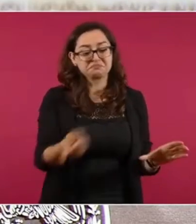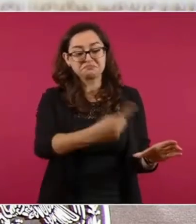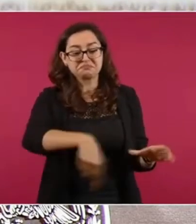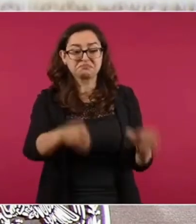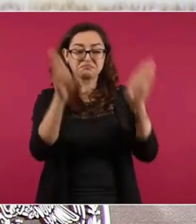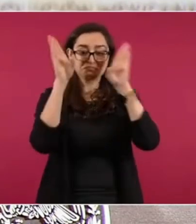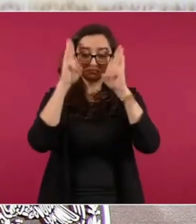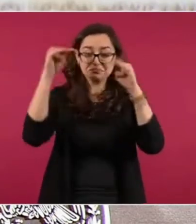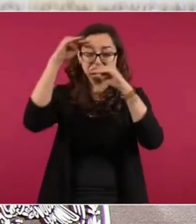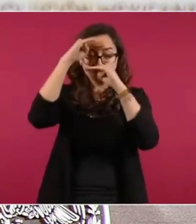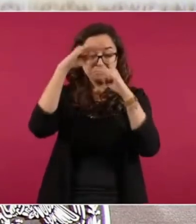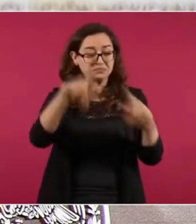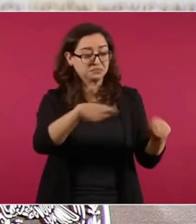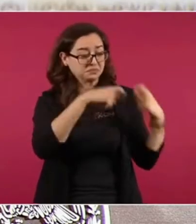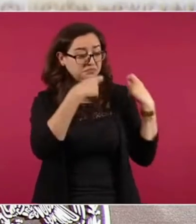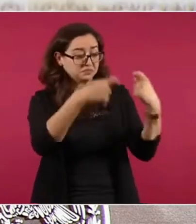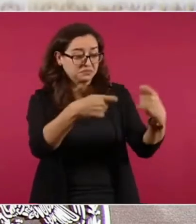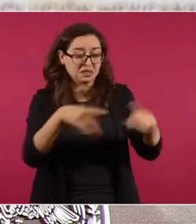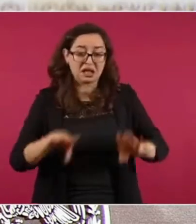dijimos,